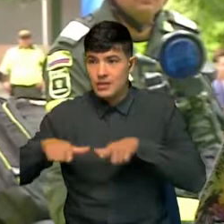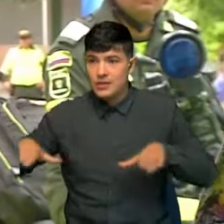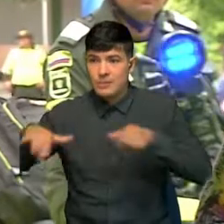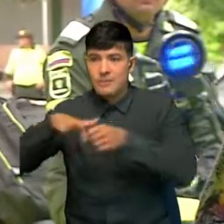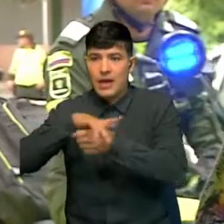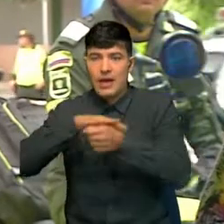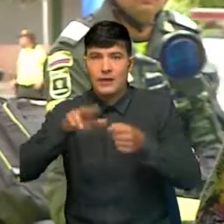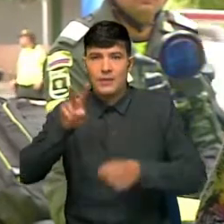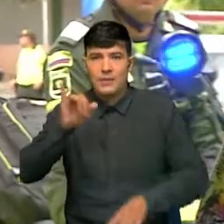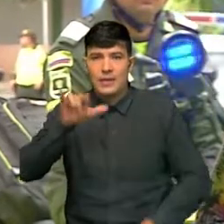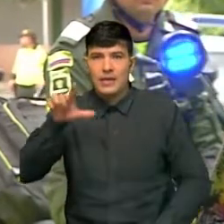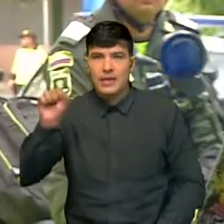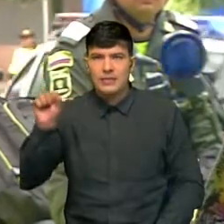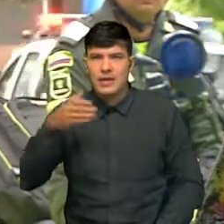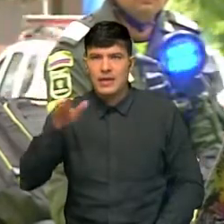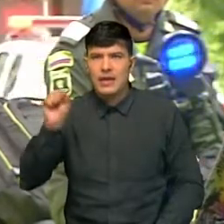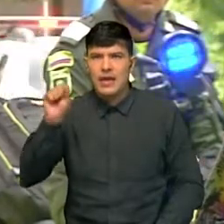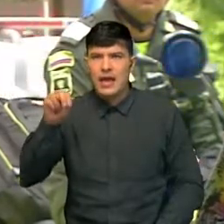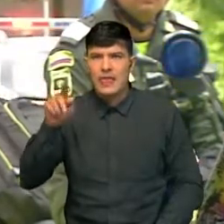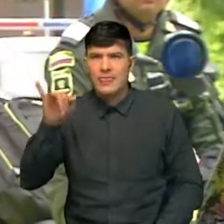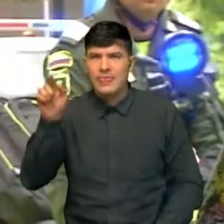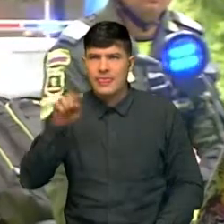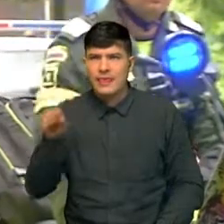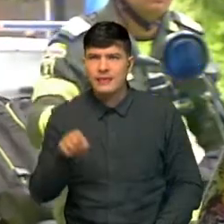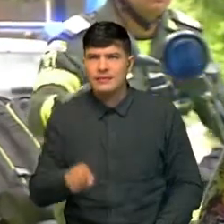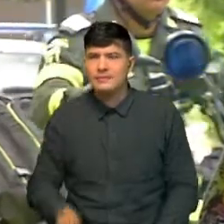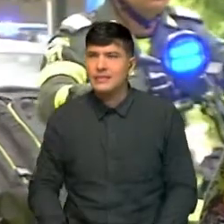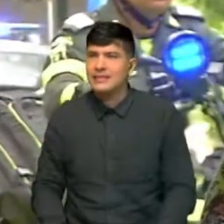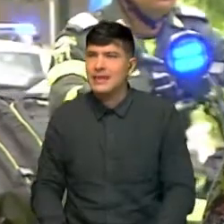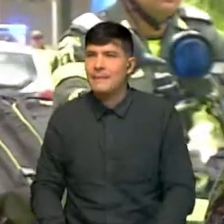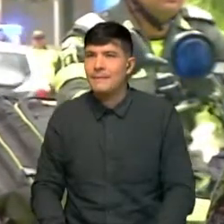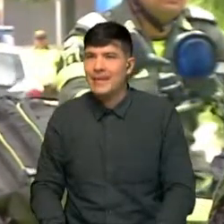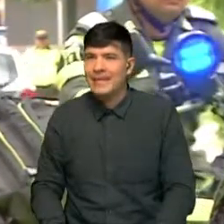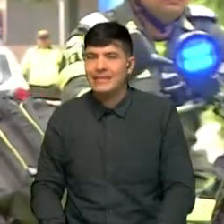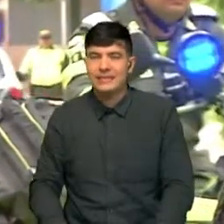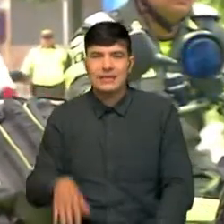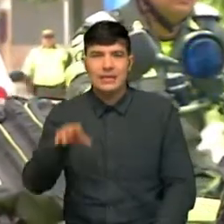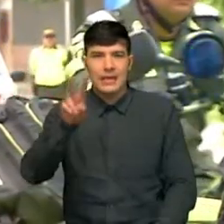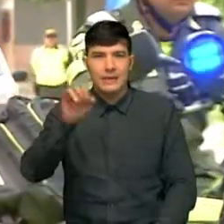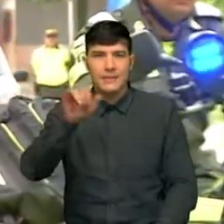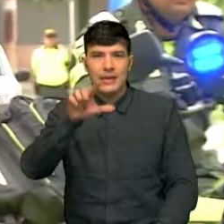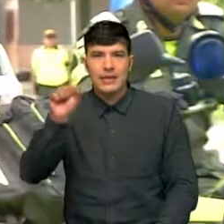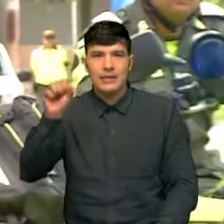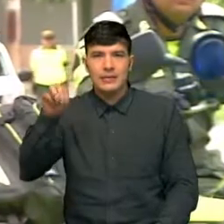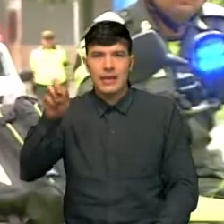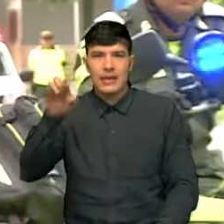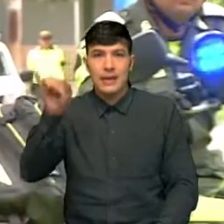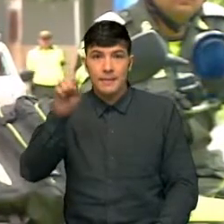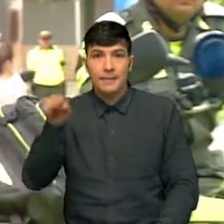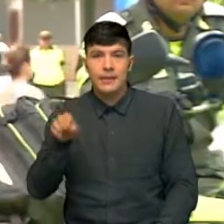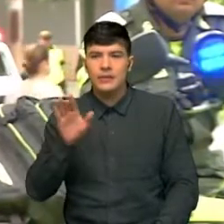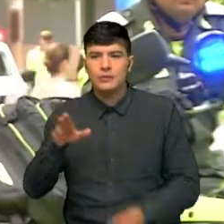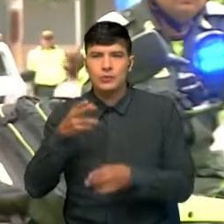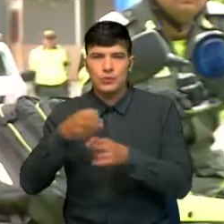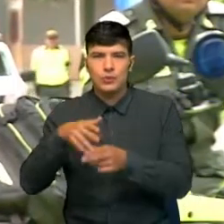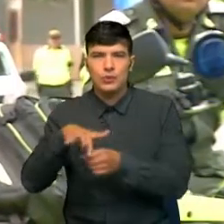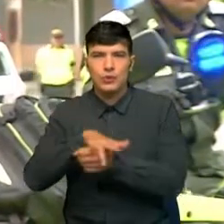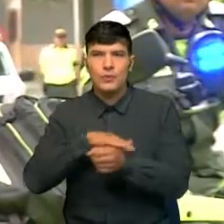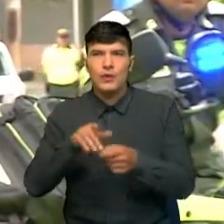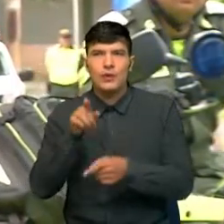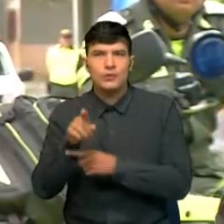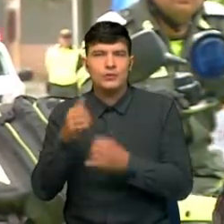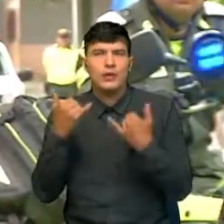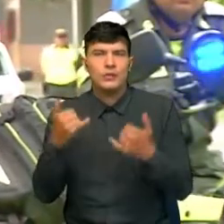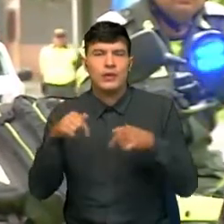barrio Villa and Peace. Aquí estamos conociendo semanas previas antes, nuestro equipo de producción estuvo haciendo un recorrido muy